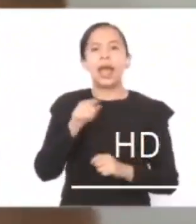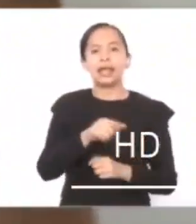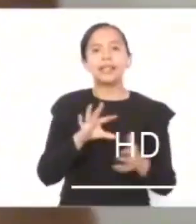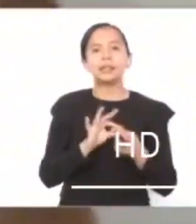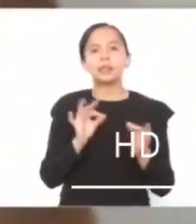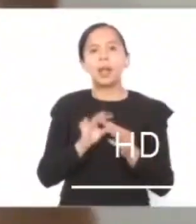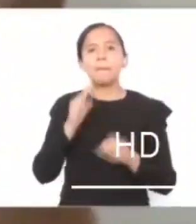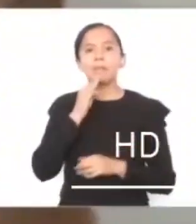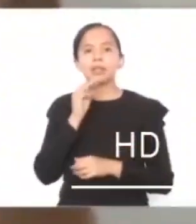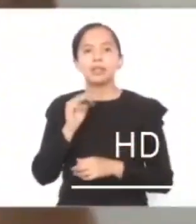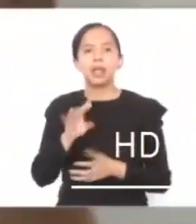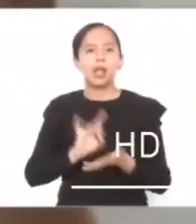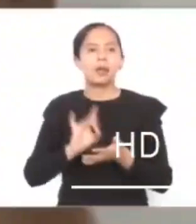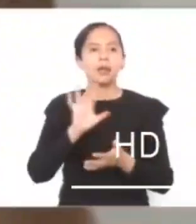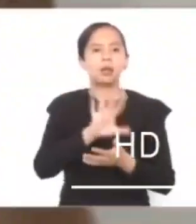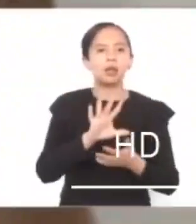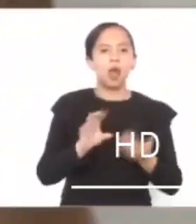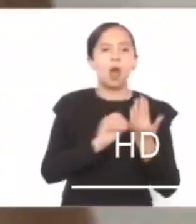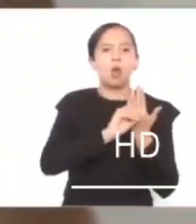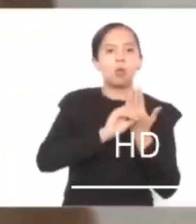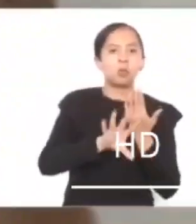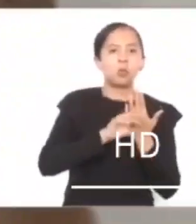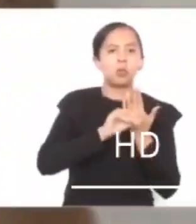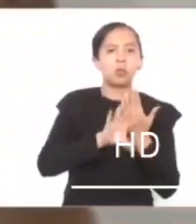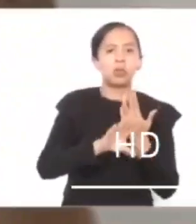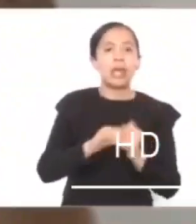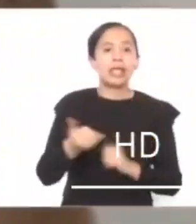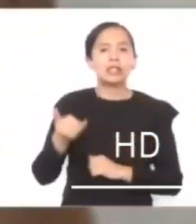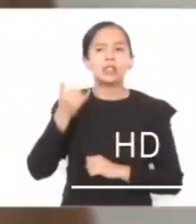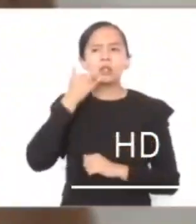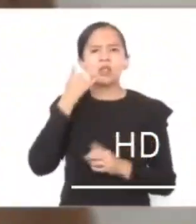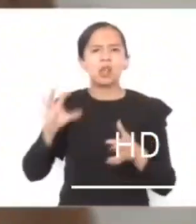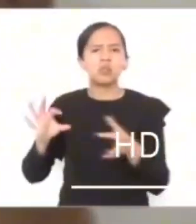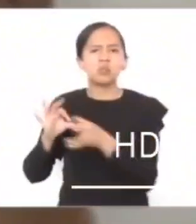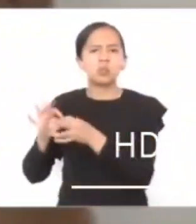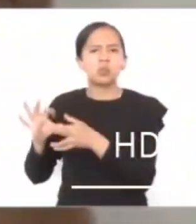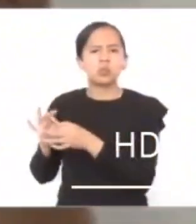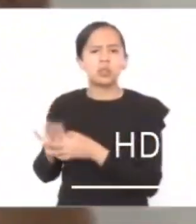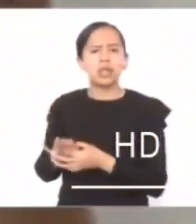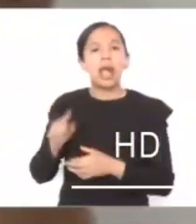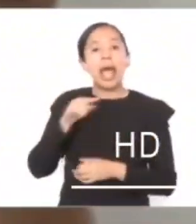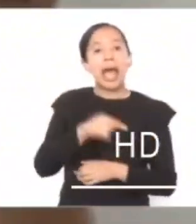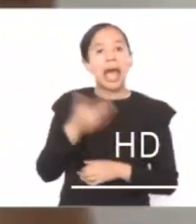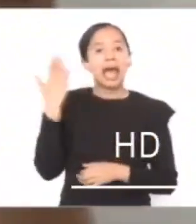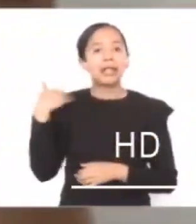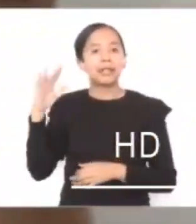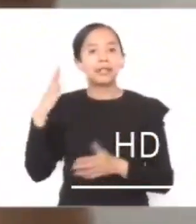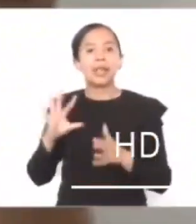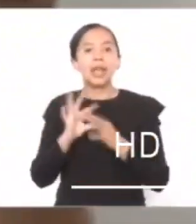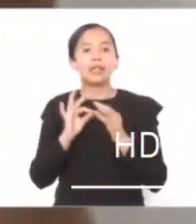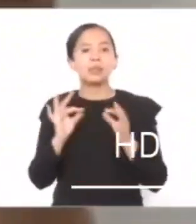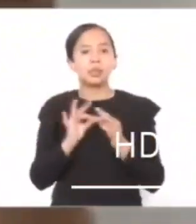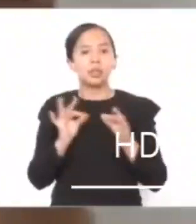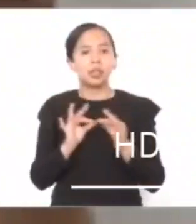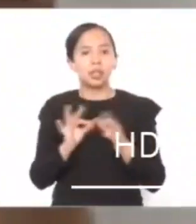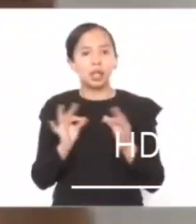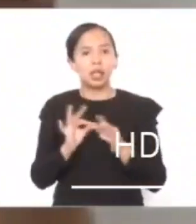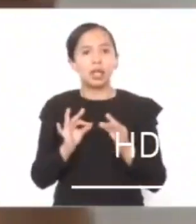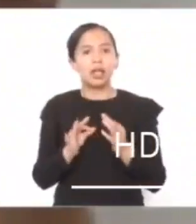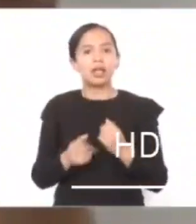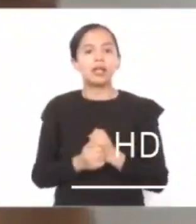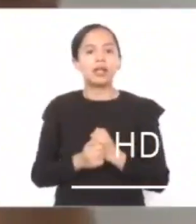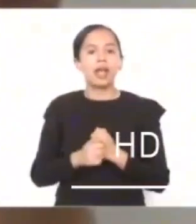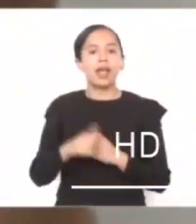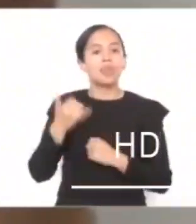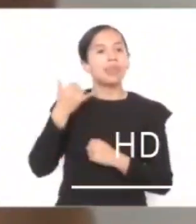envía el mensaje SMS flash a los teléfonos abonados. En el anuncio que se hizo se precisa que